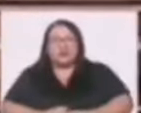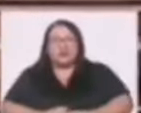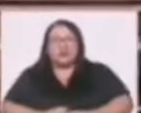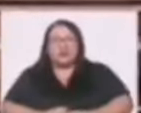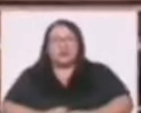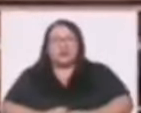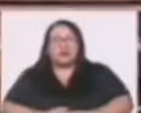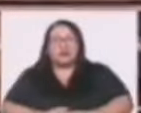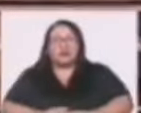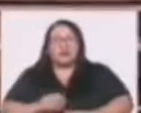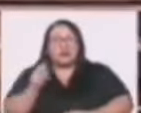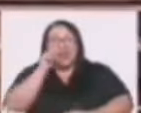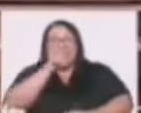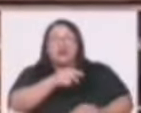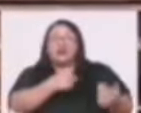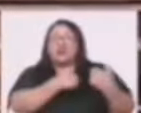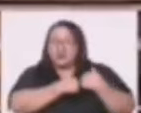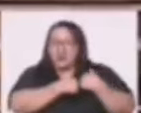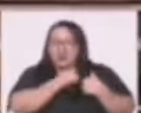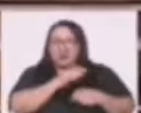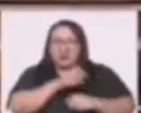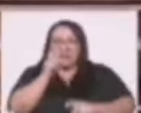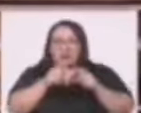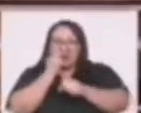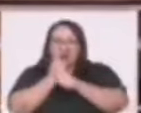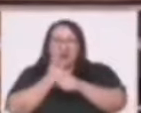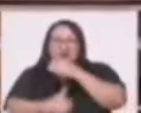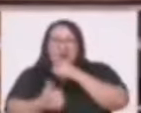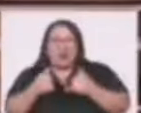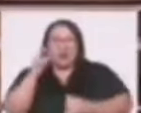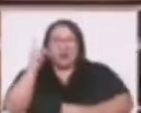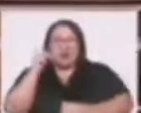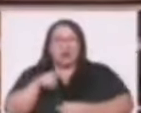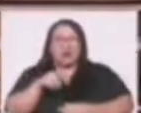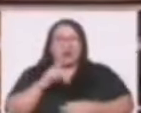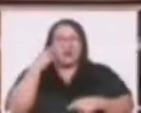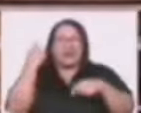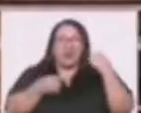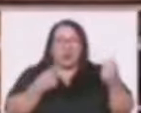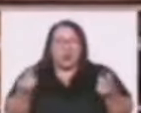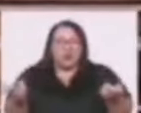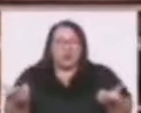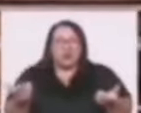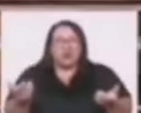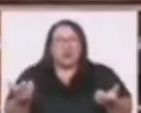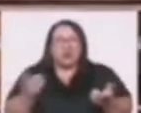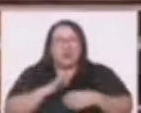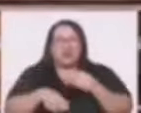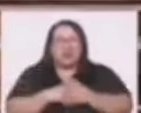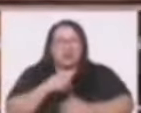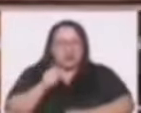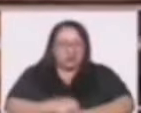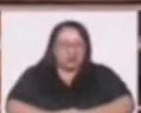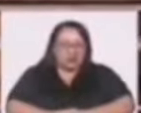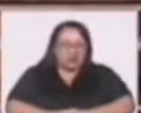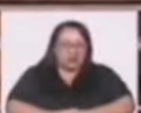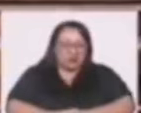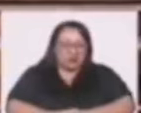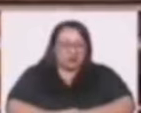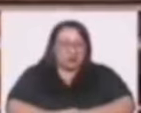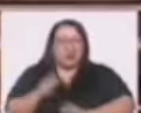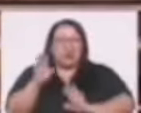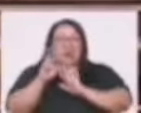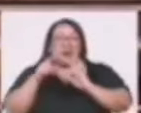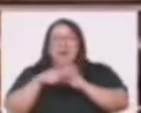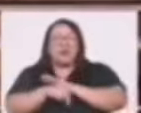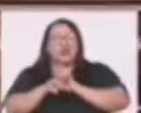JNJ, sino porque ellos son responsables de la gente que está en este momento liberando delincuentes, liberando a toda esa gente que está matando a